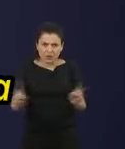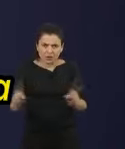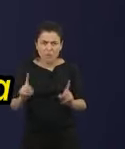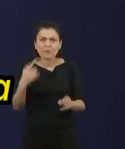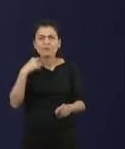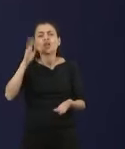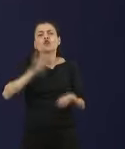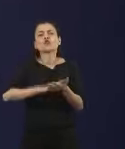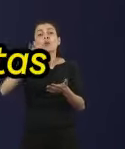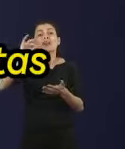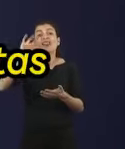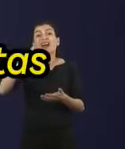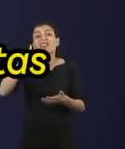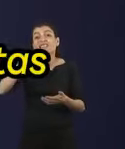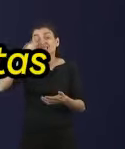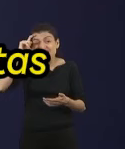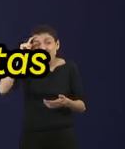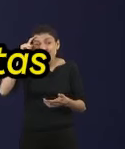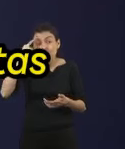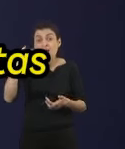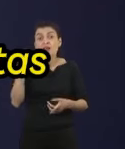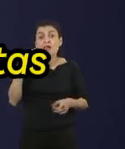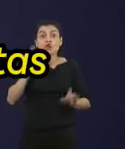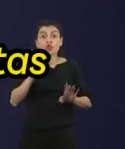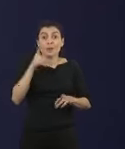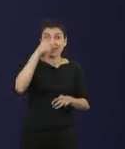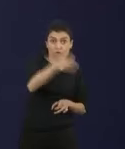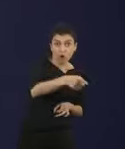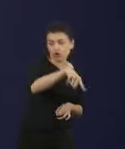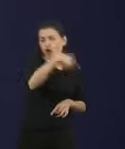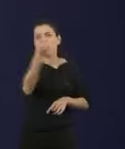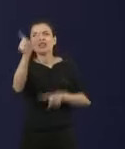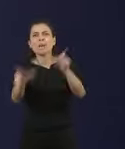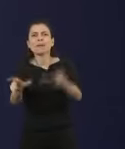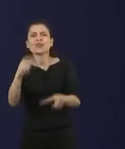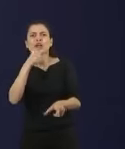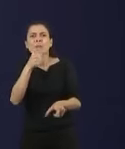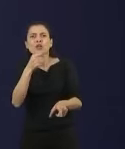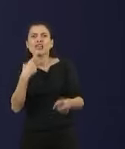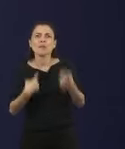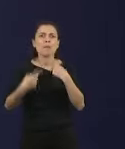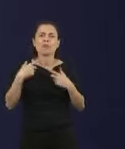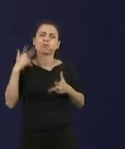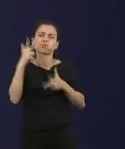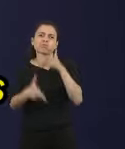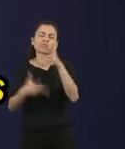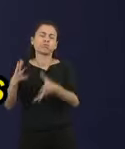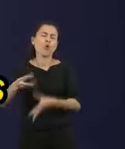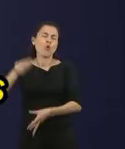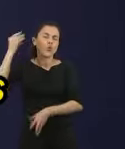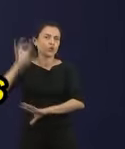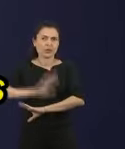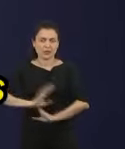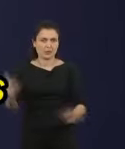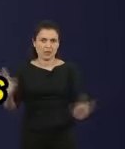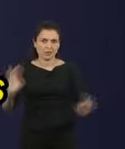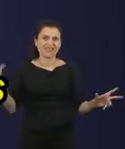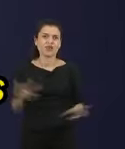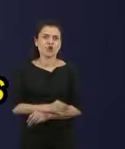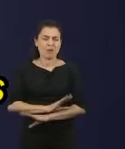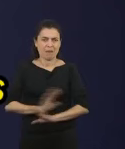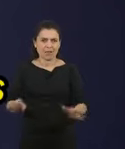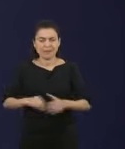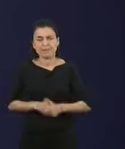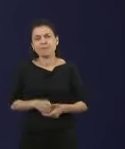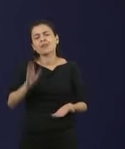de la datse que ya no solo a vos sino a otros periodistas también lo he lo he explicado con respecto a lo